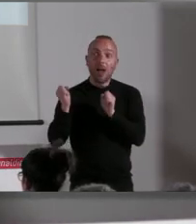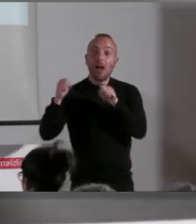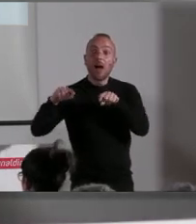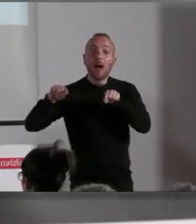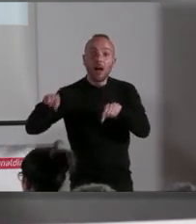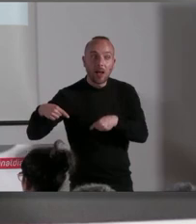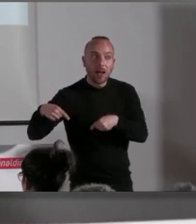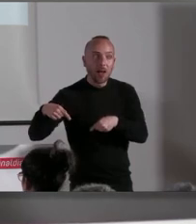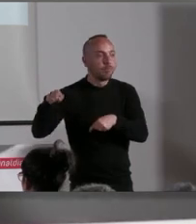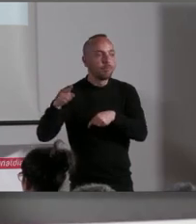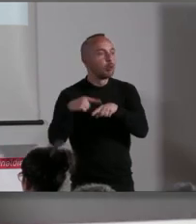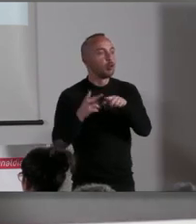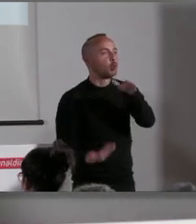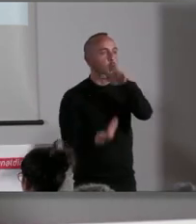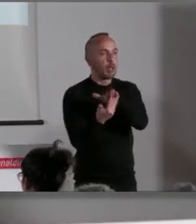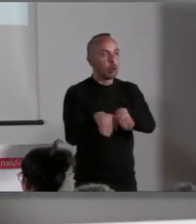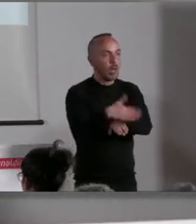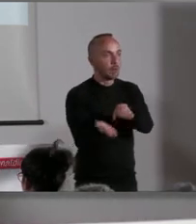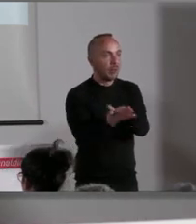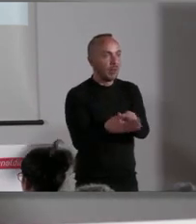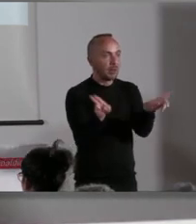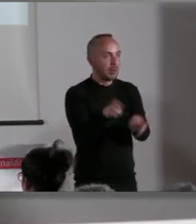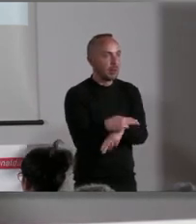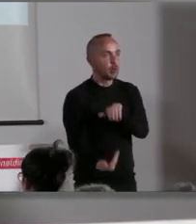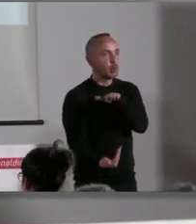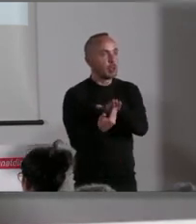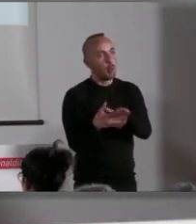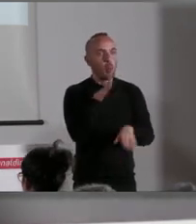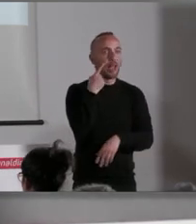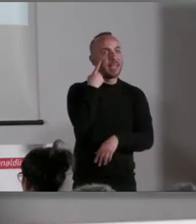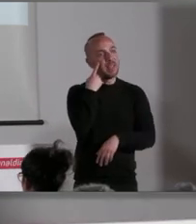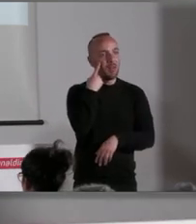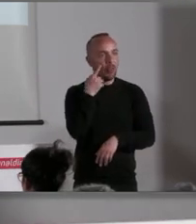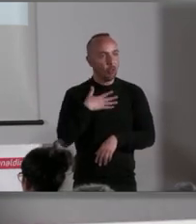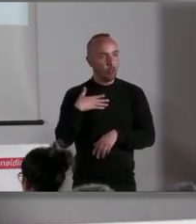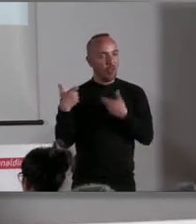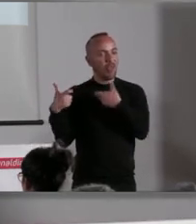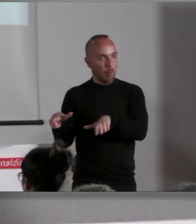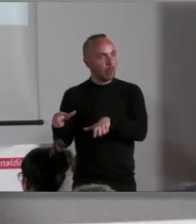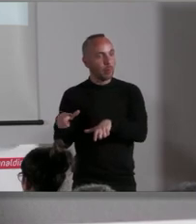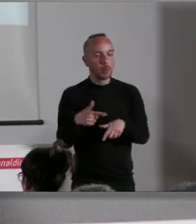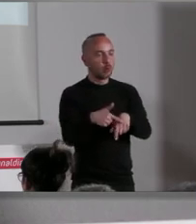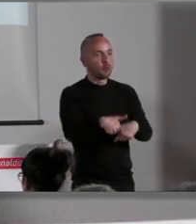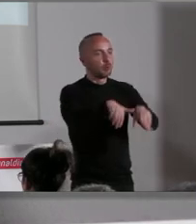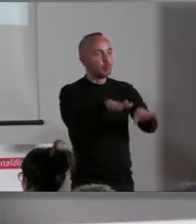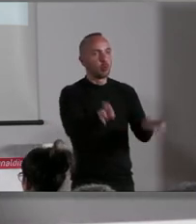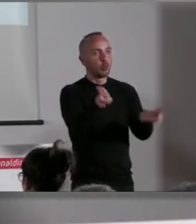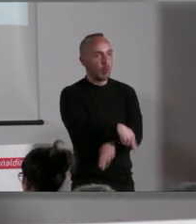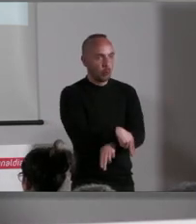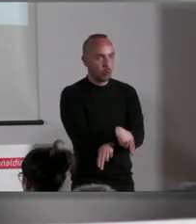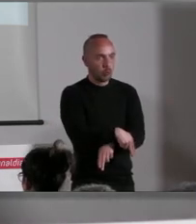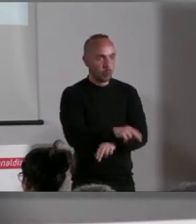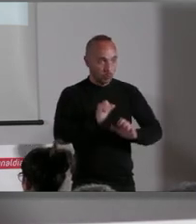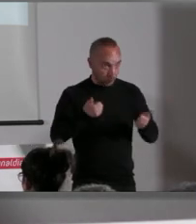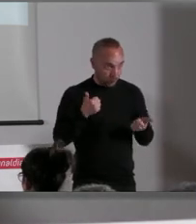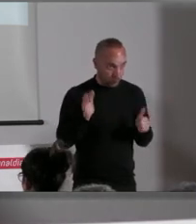sufrimos un reparo de suspensión del expediente por parte de intervención del propio Departamento de Vivienda. Eso inicialmente y